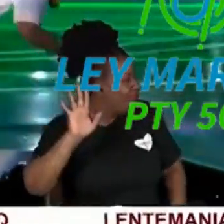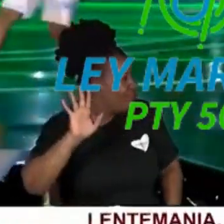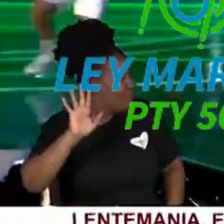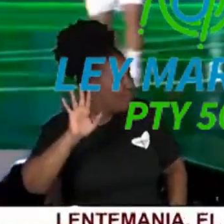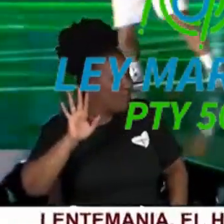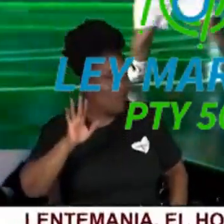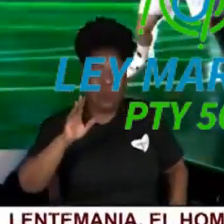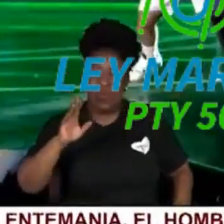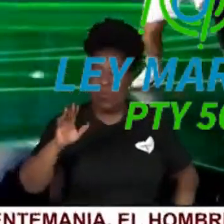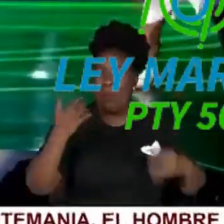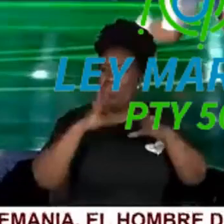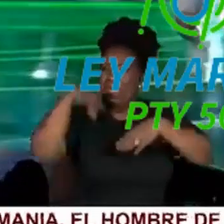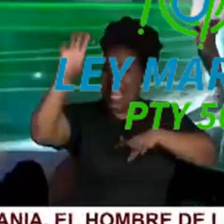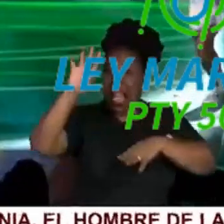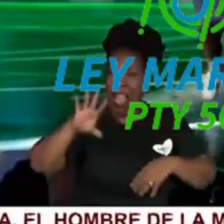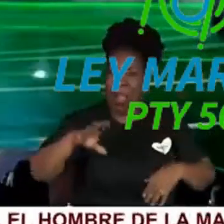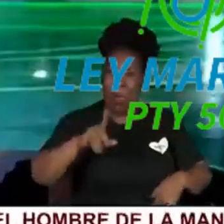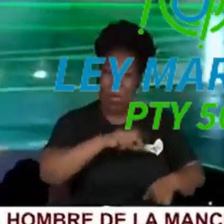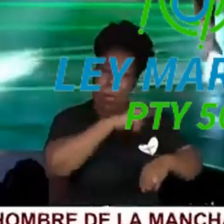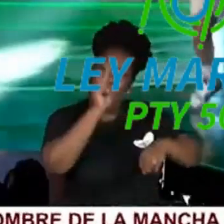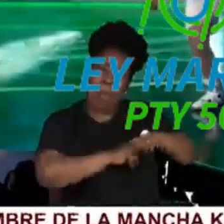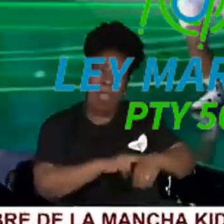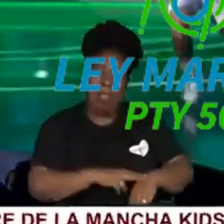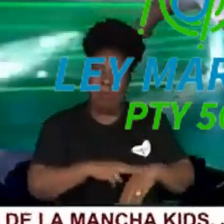le decimos? Bien duro.